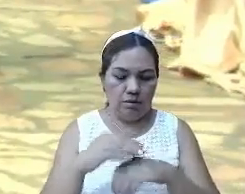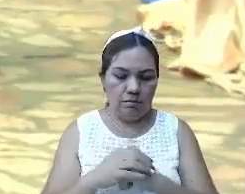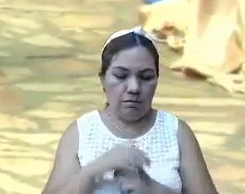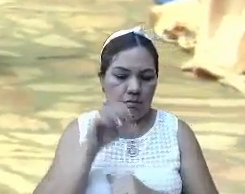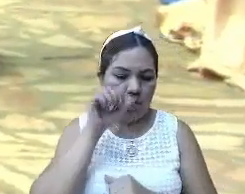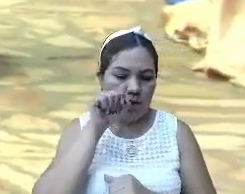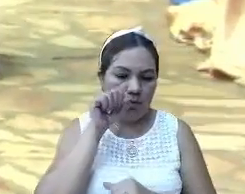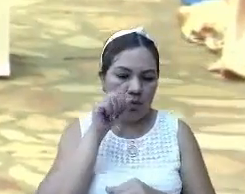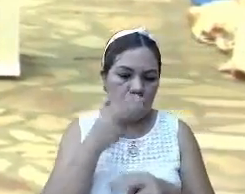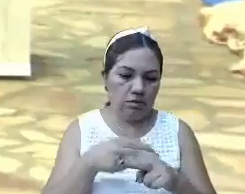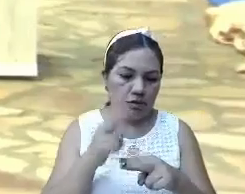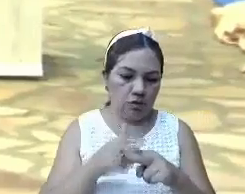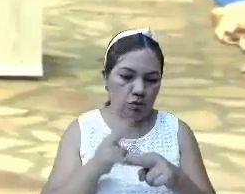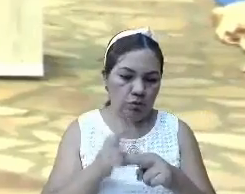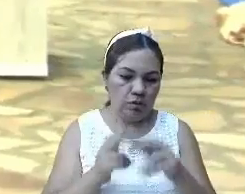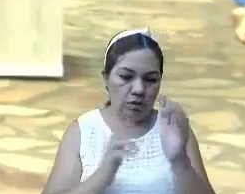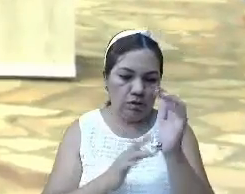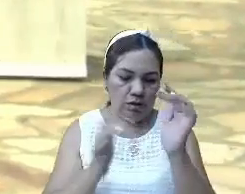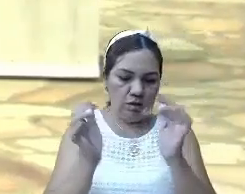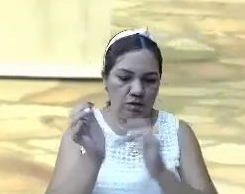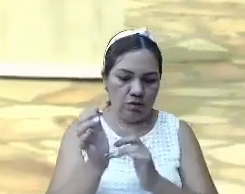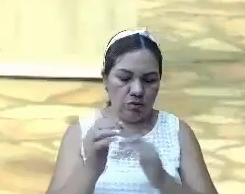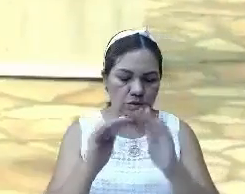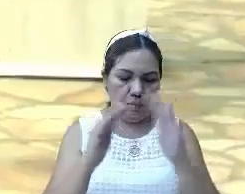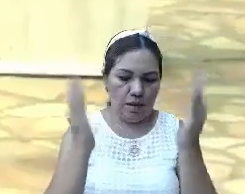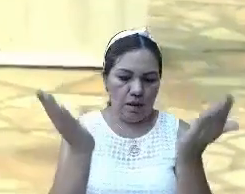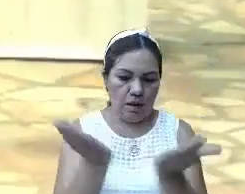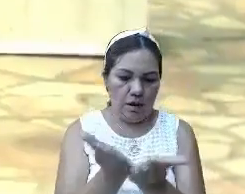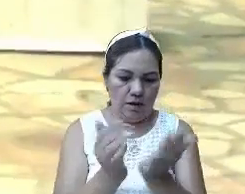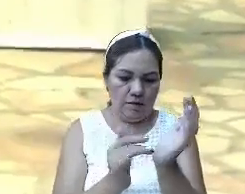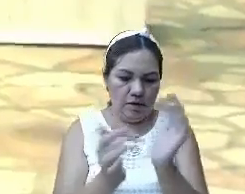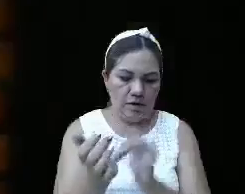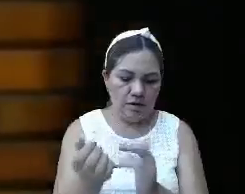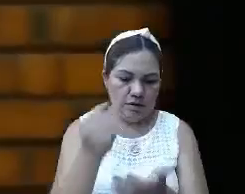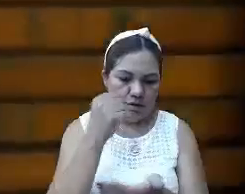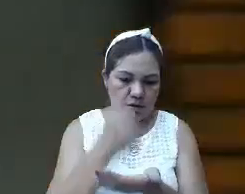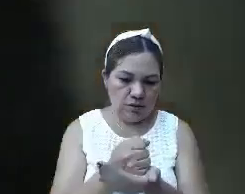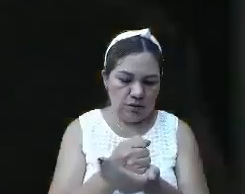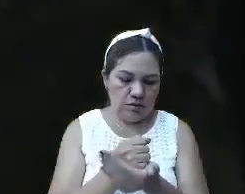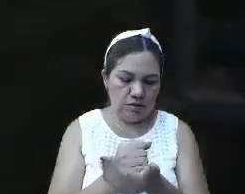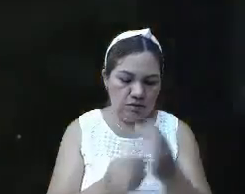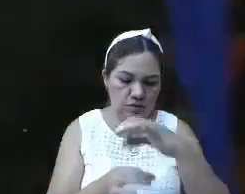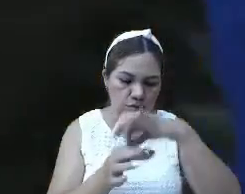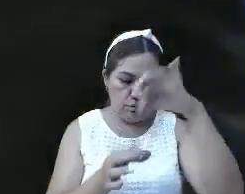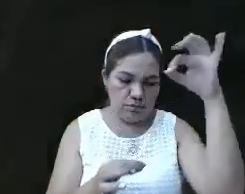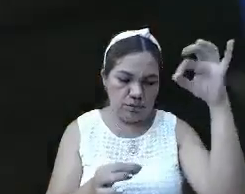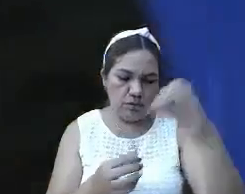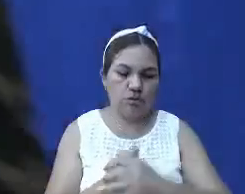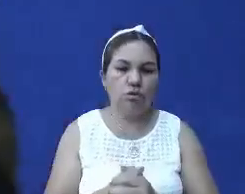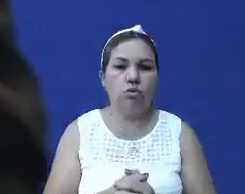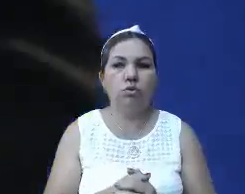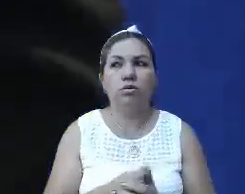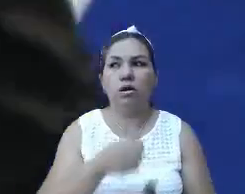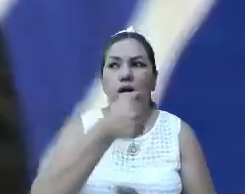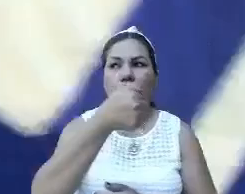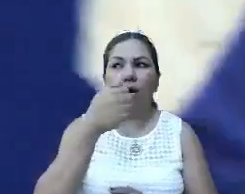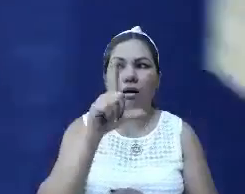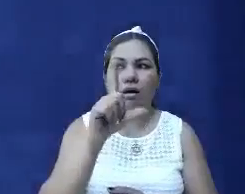Padre, en el nombre de Jesús, declaro que esta palabra se sella en los espíritus, en las